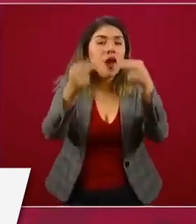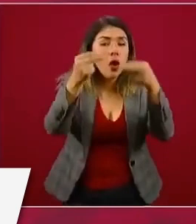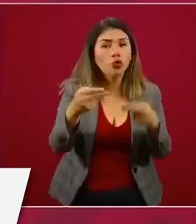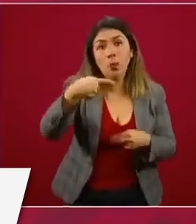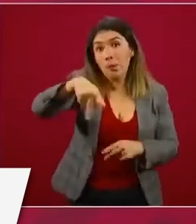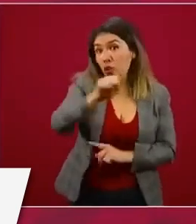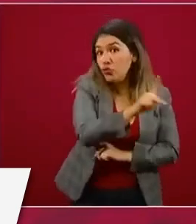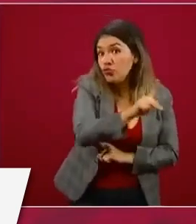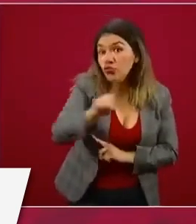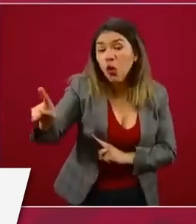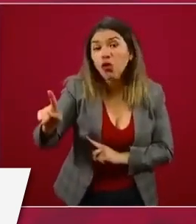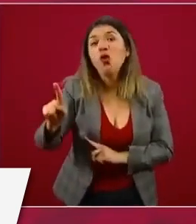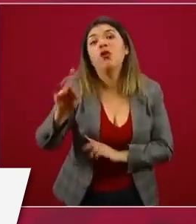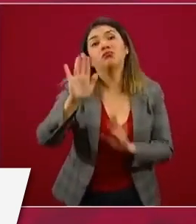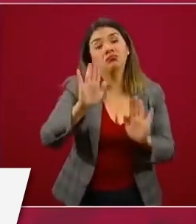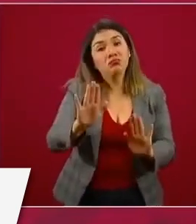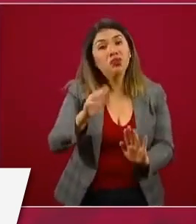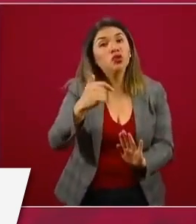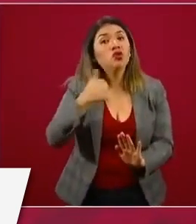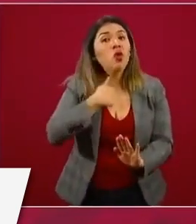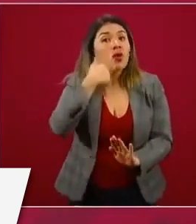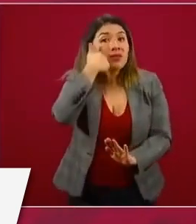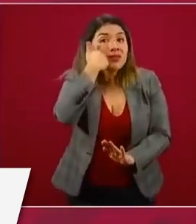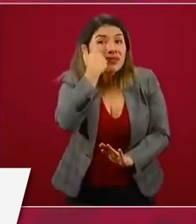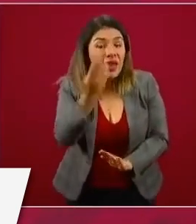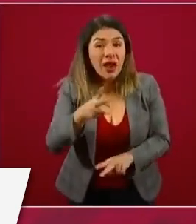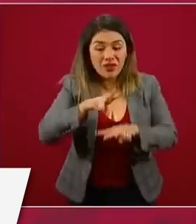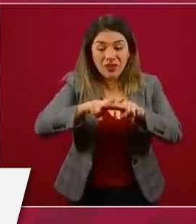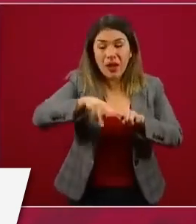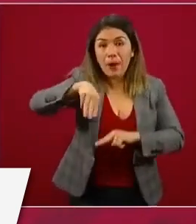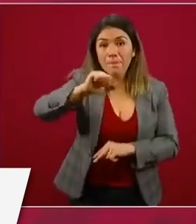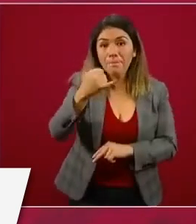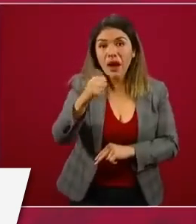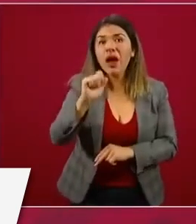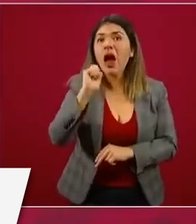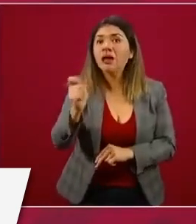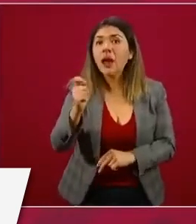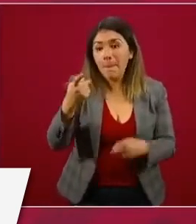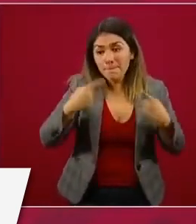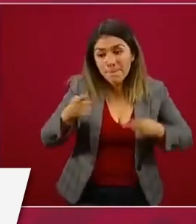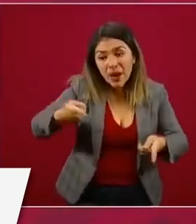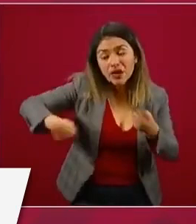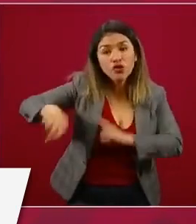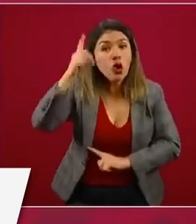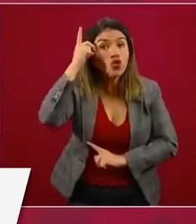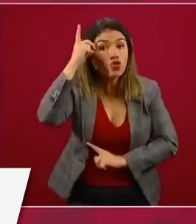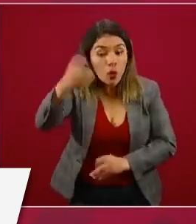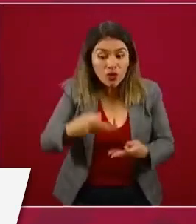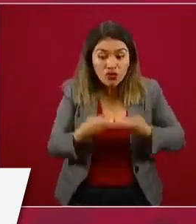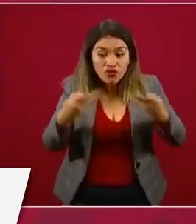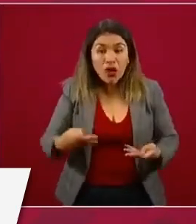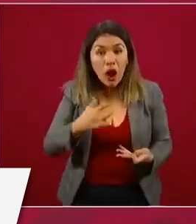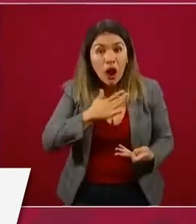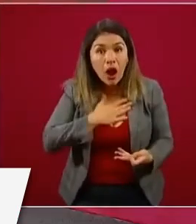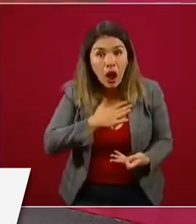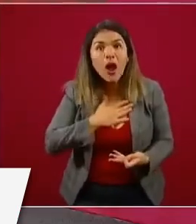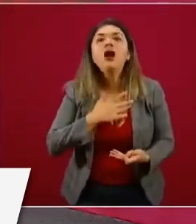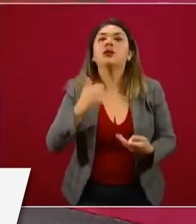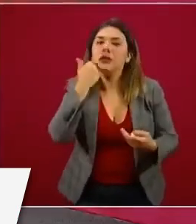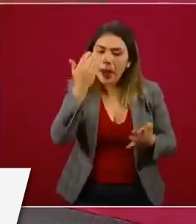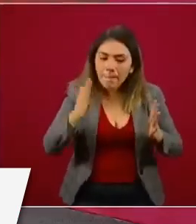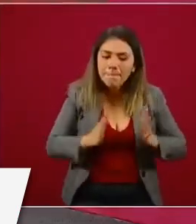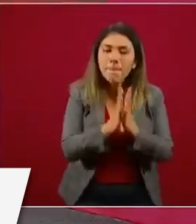los casos reiteró que la intención de extrema ya es involucrar a los dueños originales de la tierra a los vecinos